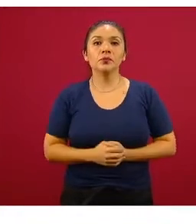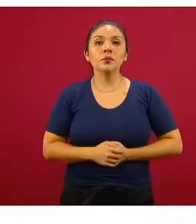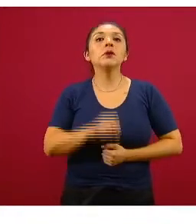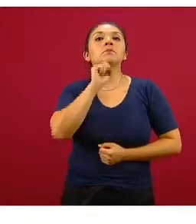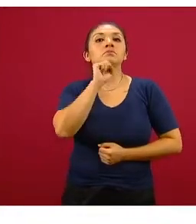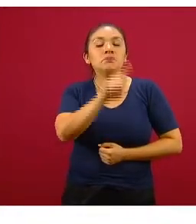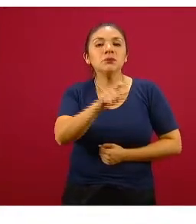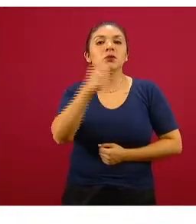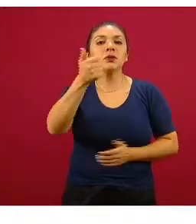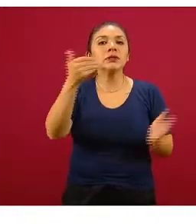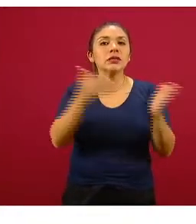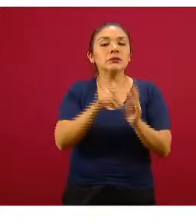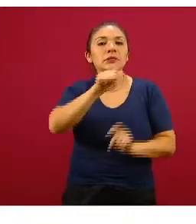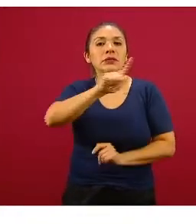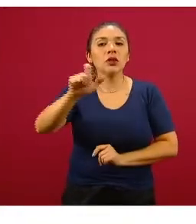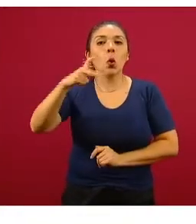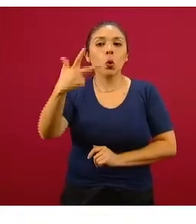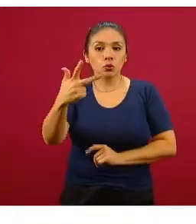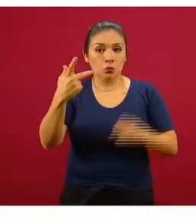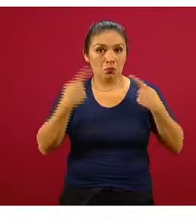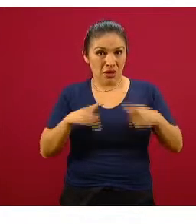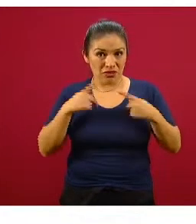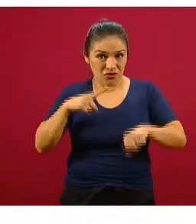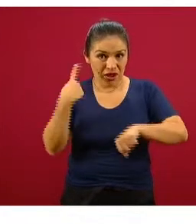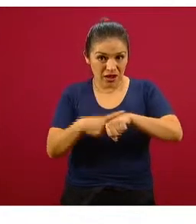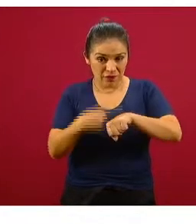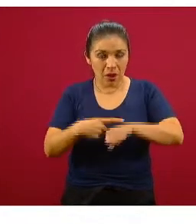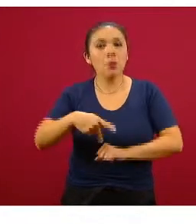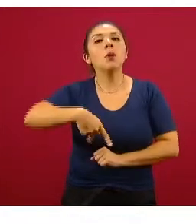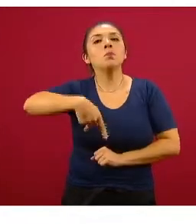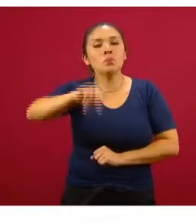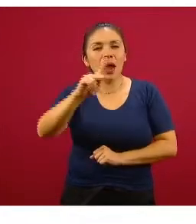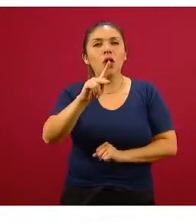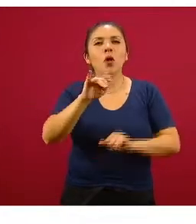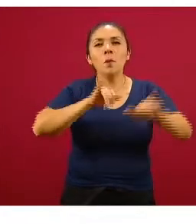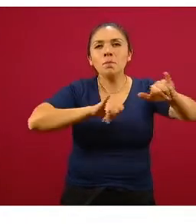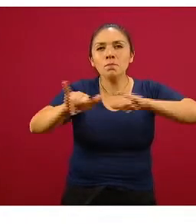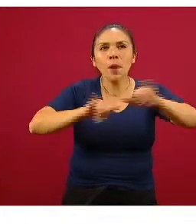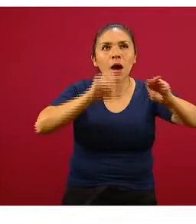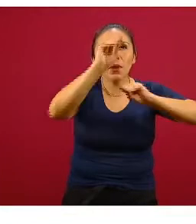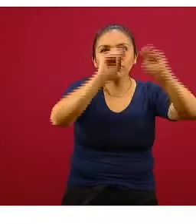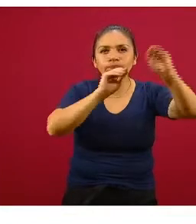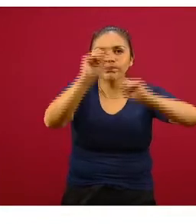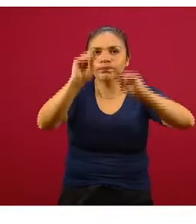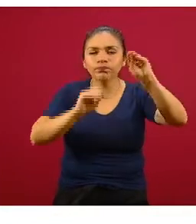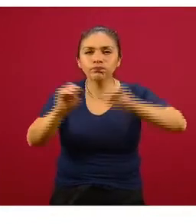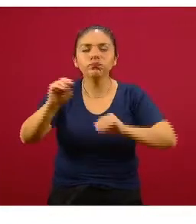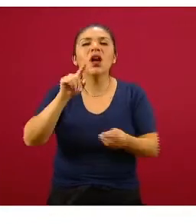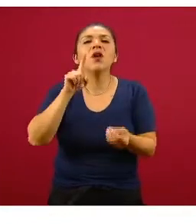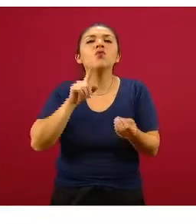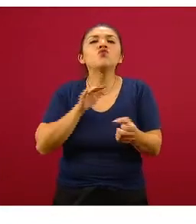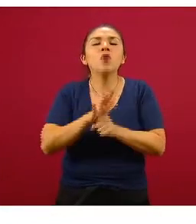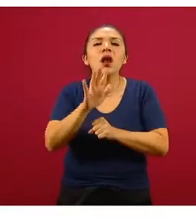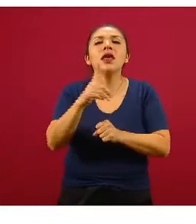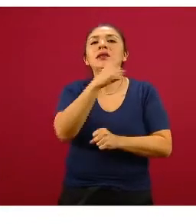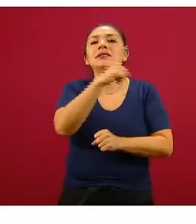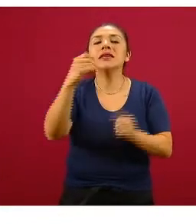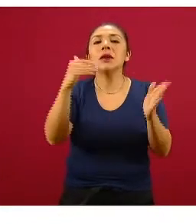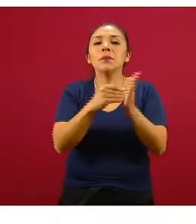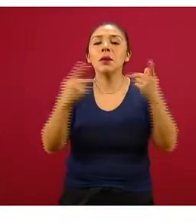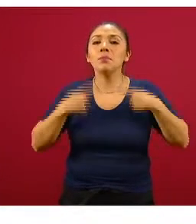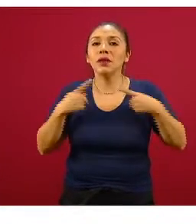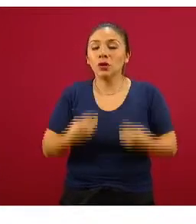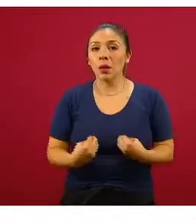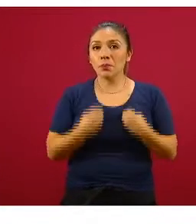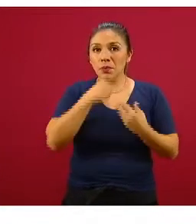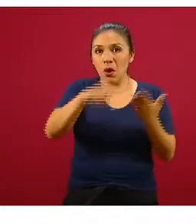mismos 6.708 casos, pero ahora distribuidos por tasa de incidencia acumulada por 100.000 habitantes, y que en